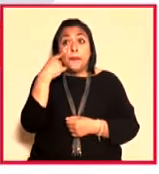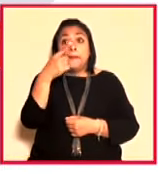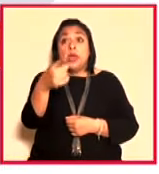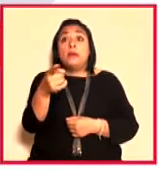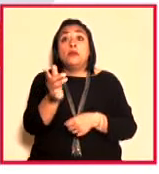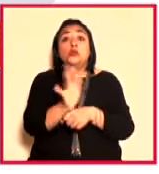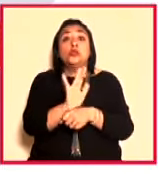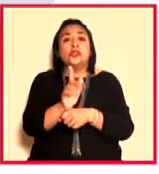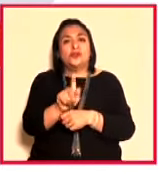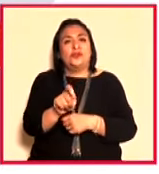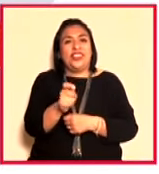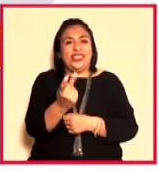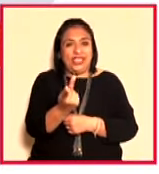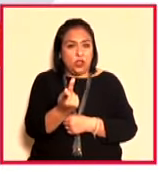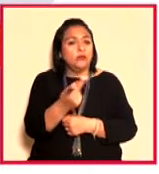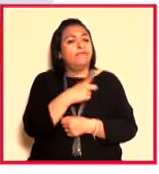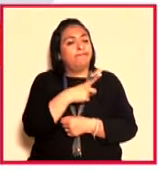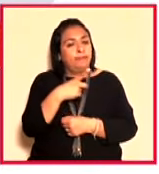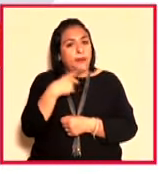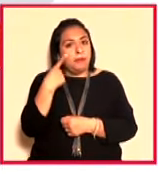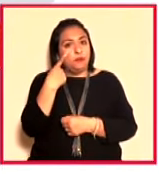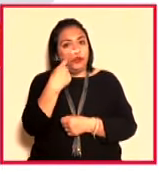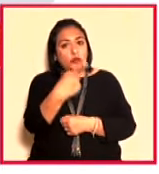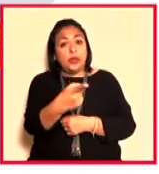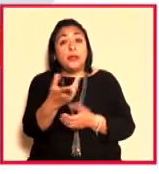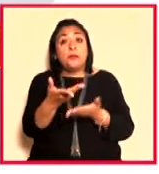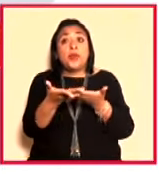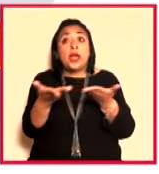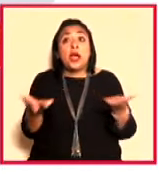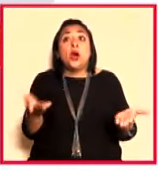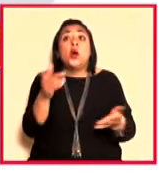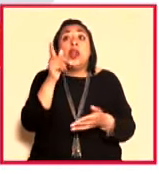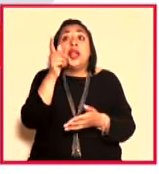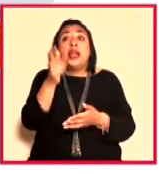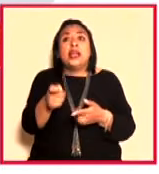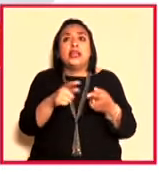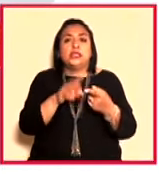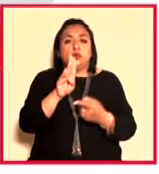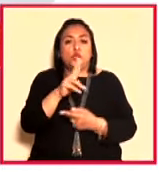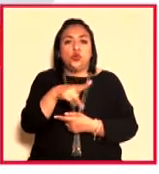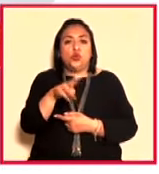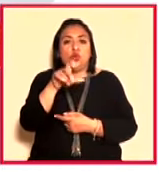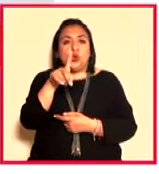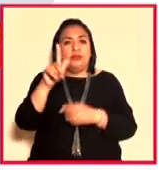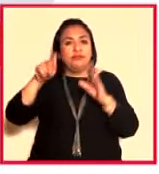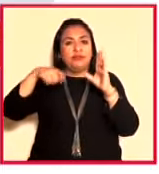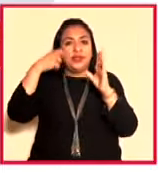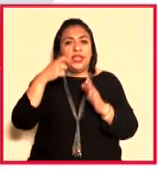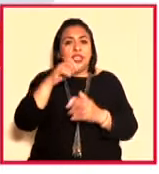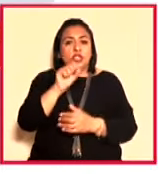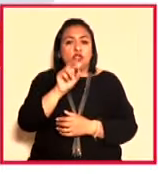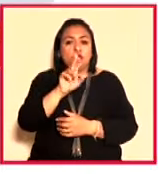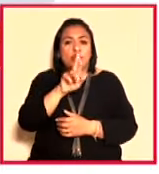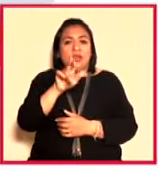Canal 22 y que no nos podemos perder. En esta ocasión se trata de Buñuel, un cineasta surrealista.